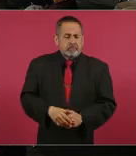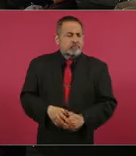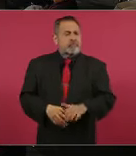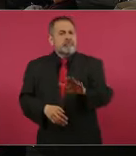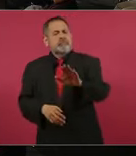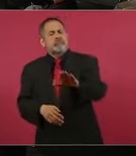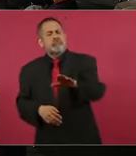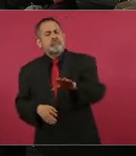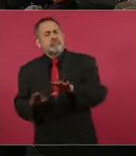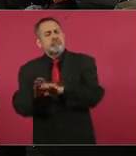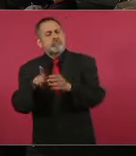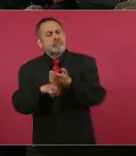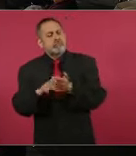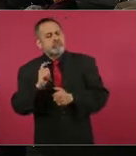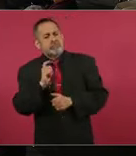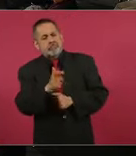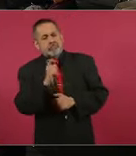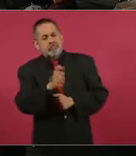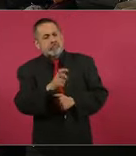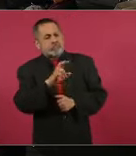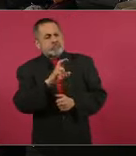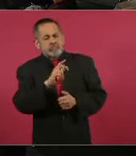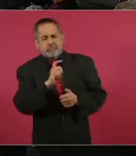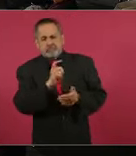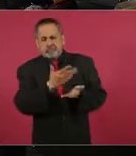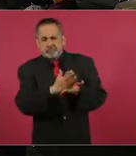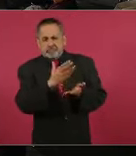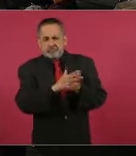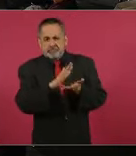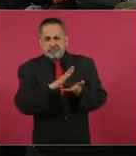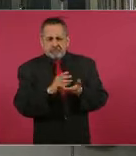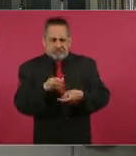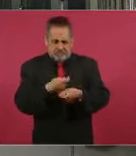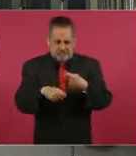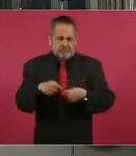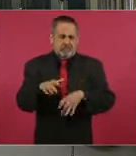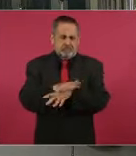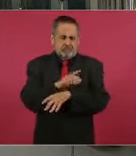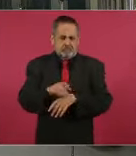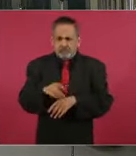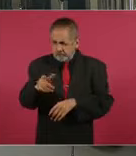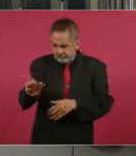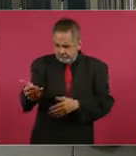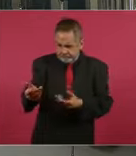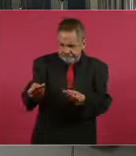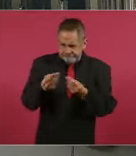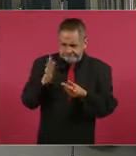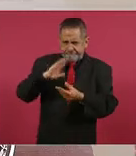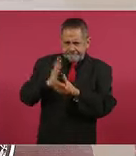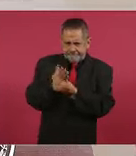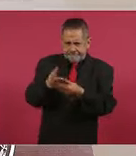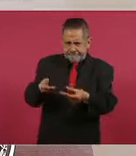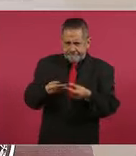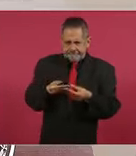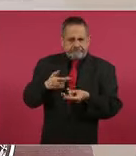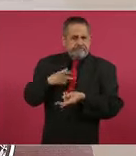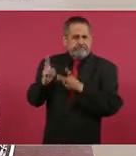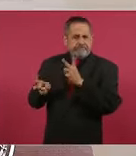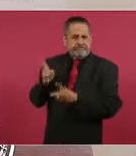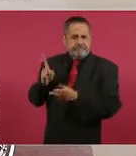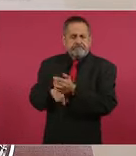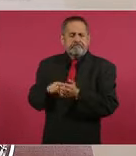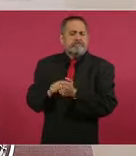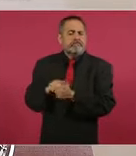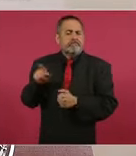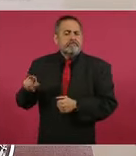hipotecarios, de eso se trata, de esa, sí, parte. Sí. Nos los dejas para, sí, verlo con Hacienda. Así